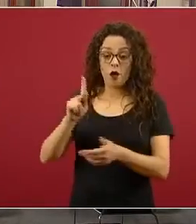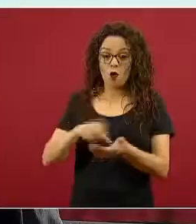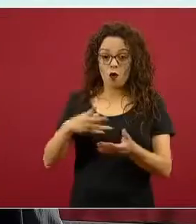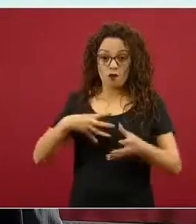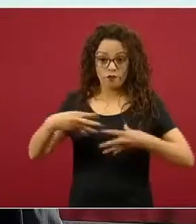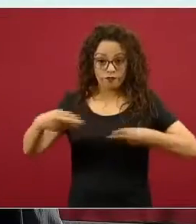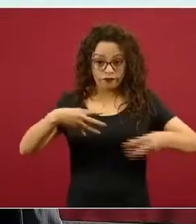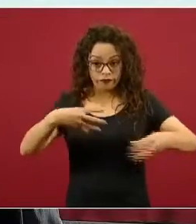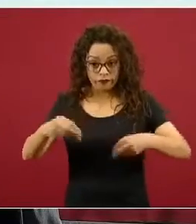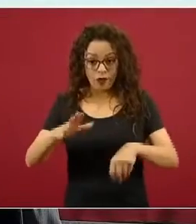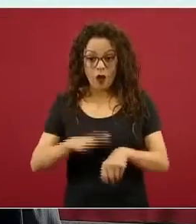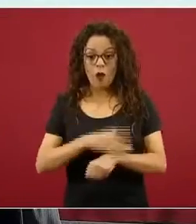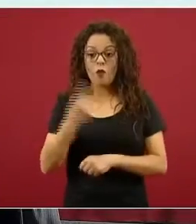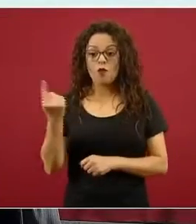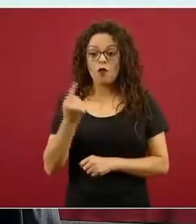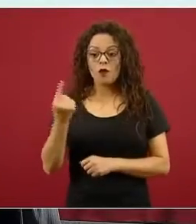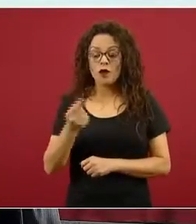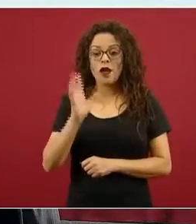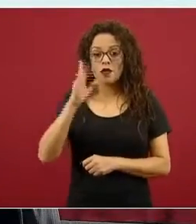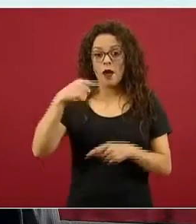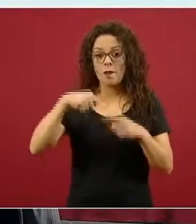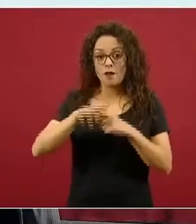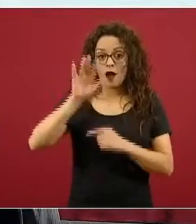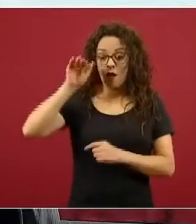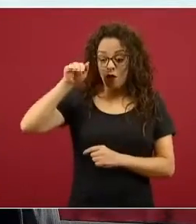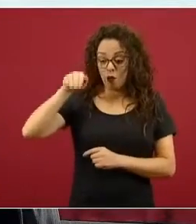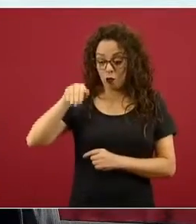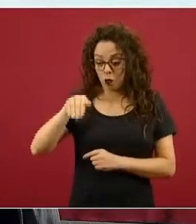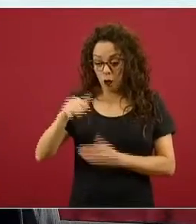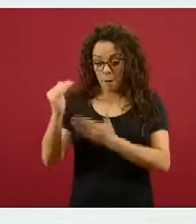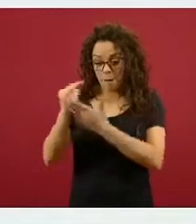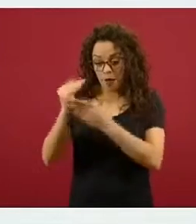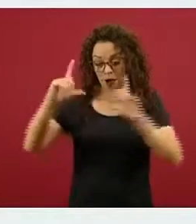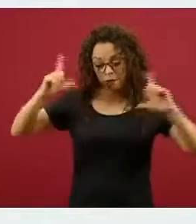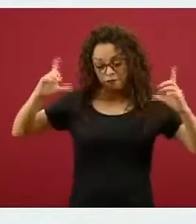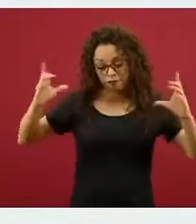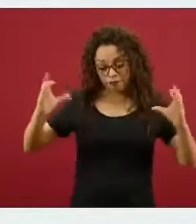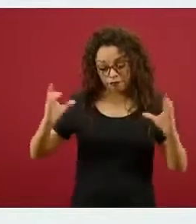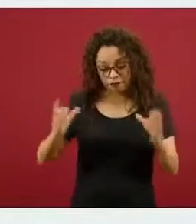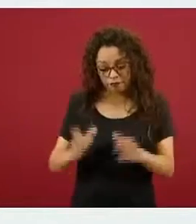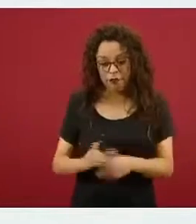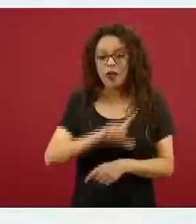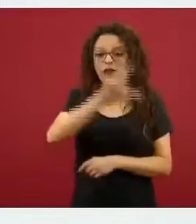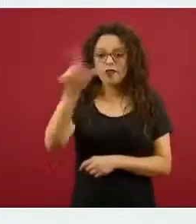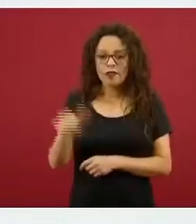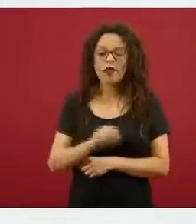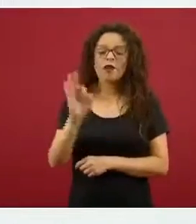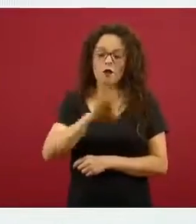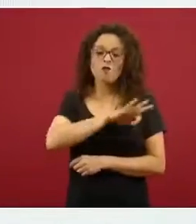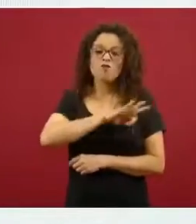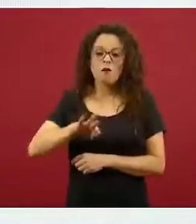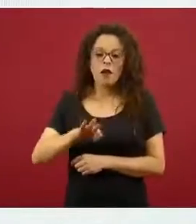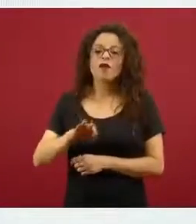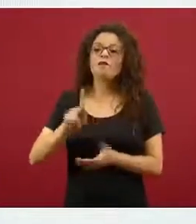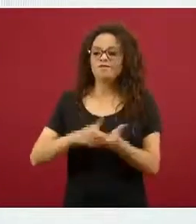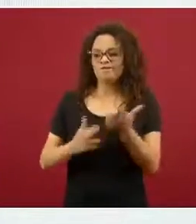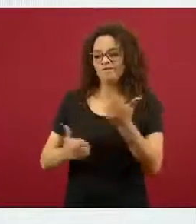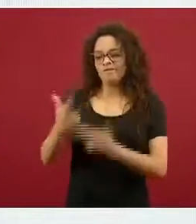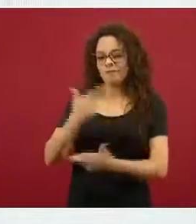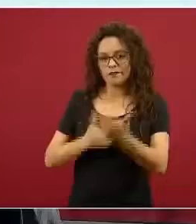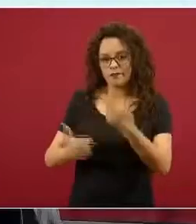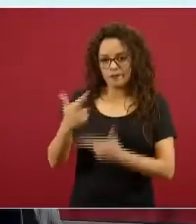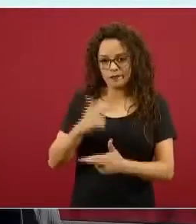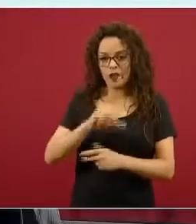después de venir de una tendencia en descenso, es posible que exista un incremento como lo